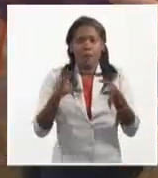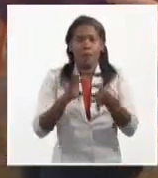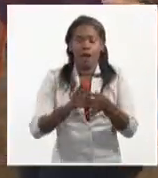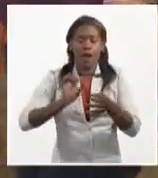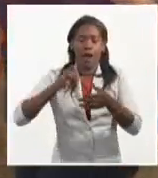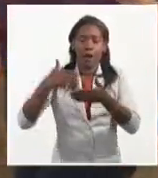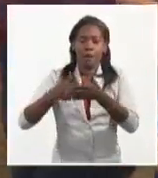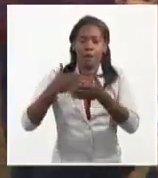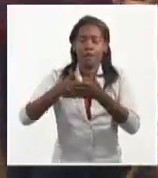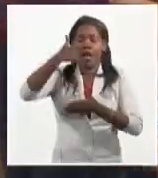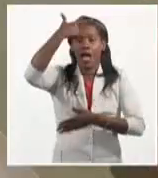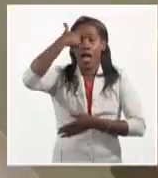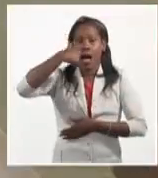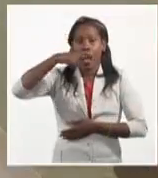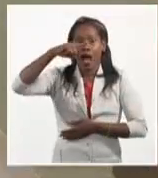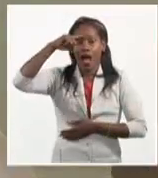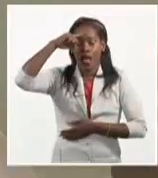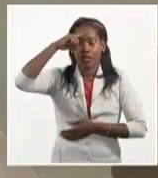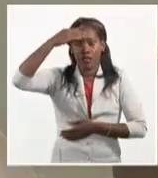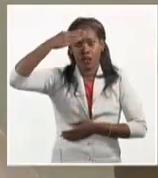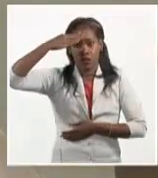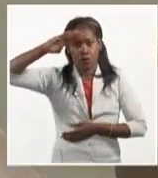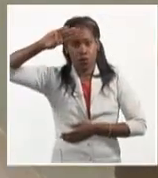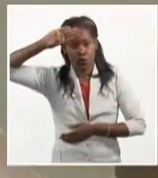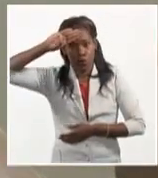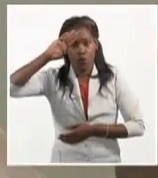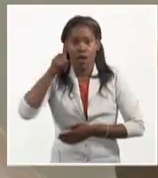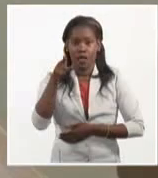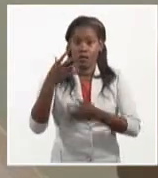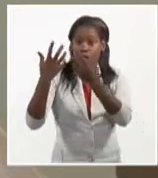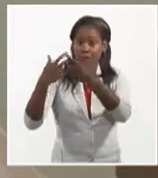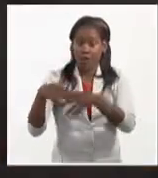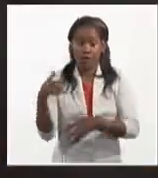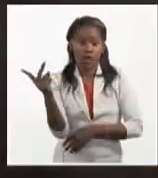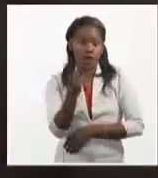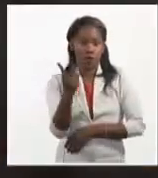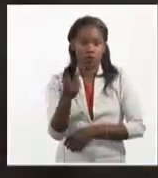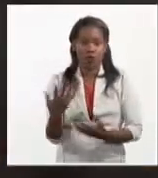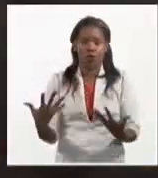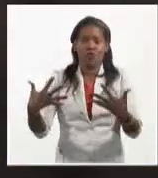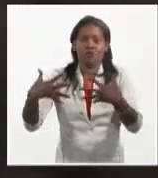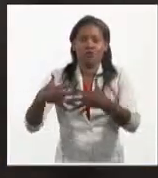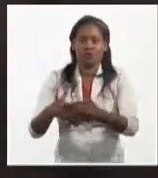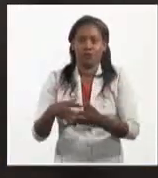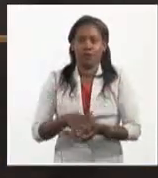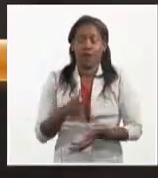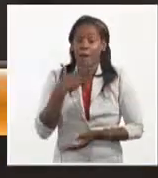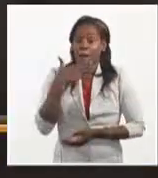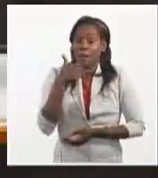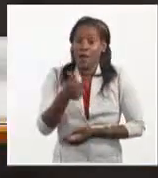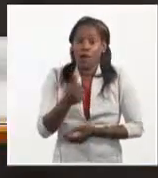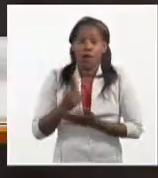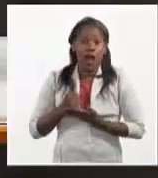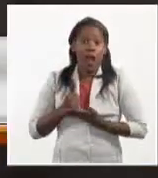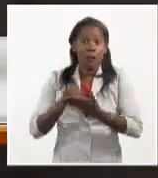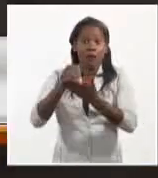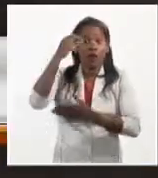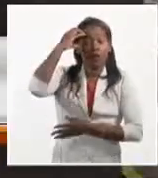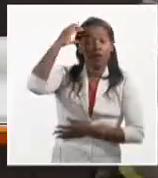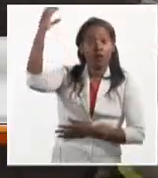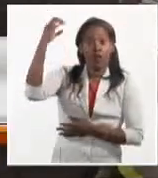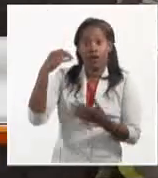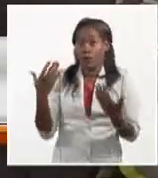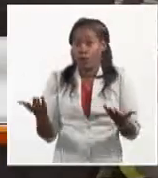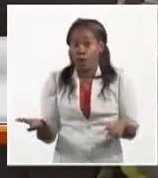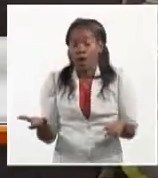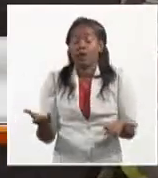Noriega de Quibicán, así como del sector de la salud y la educación. El mejor regalo que le podemos dar a la revolución, un día como hoy, cuando nos